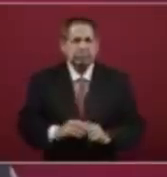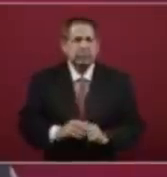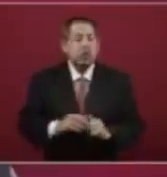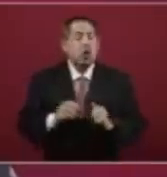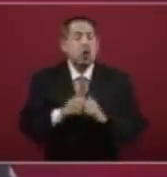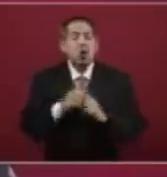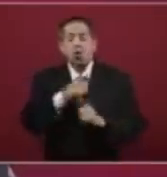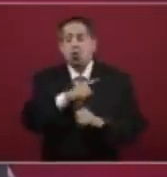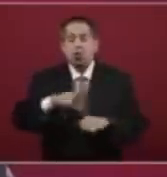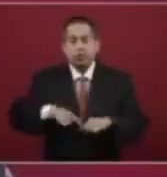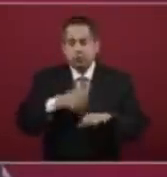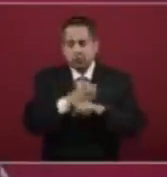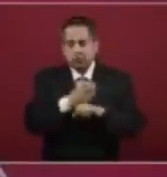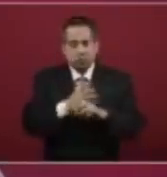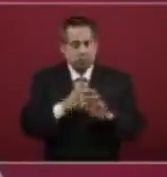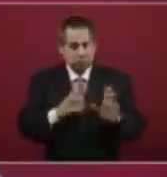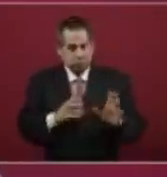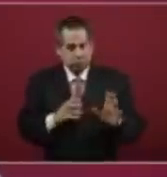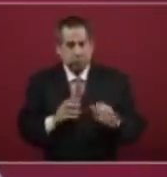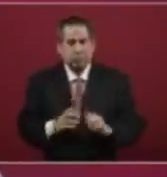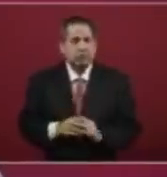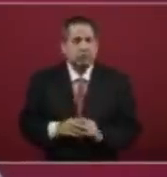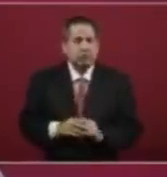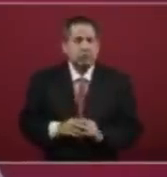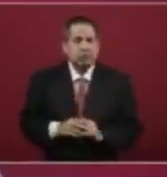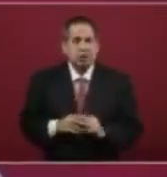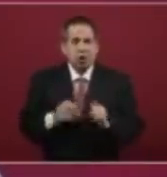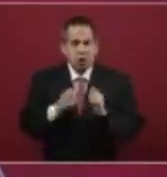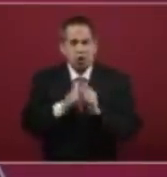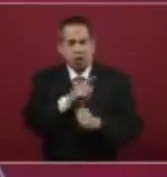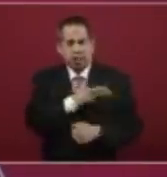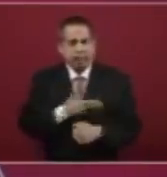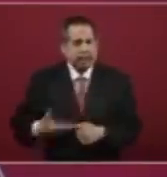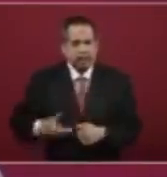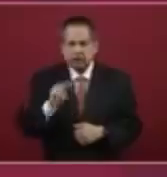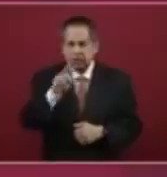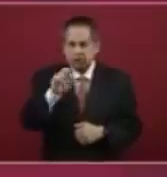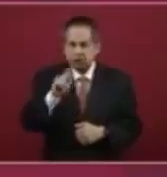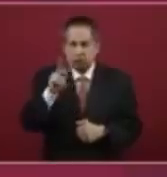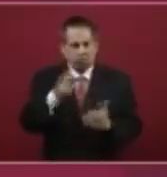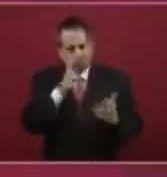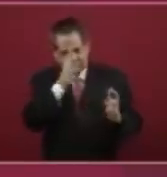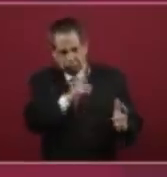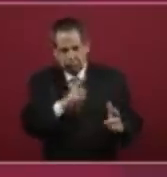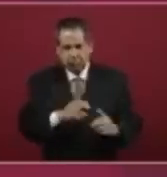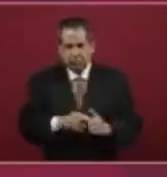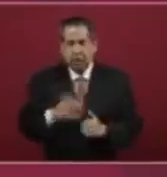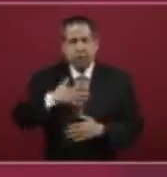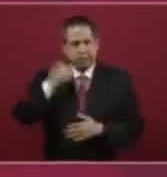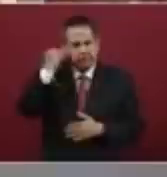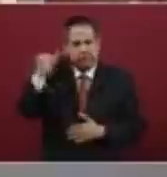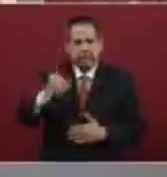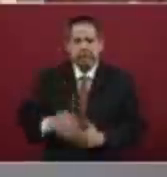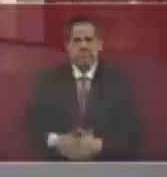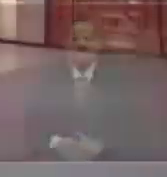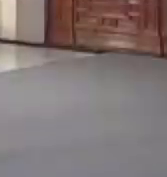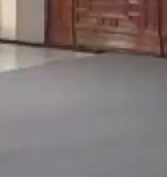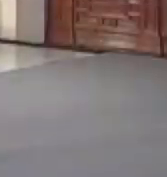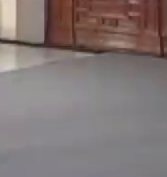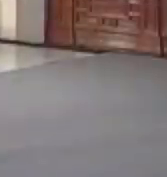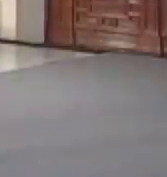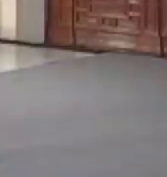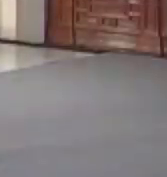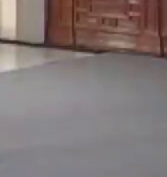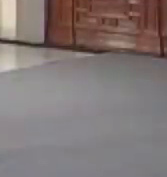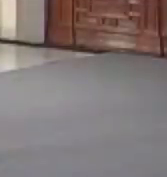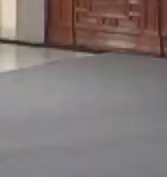con el gobierno de Estados Unidos y con el presidente Donald Trump. Esa es mi postura. ¿Se podría decir nada